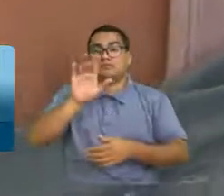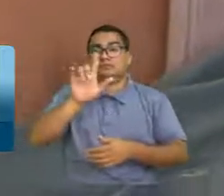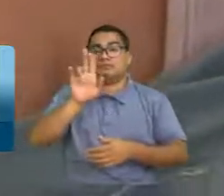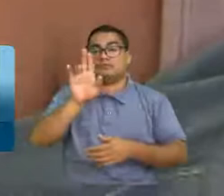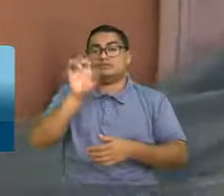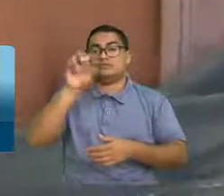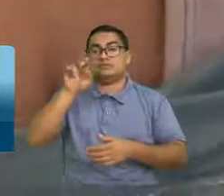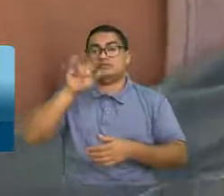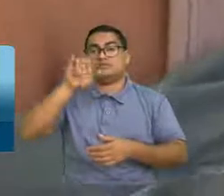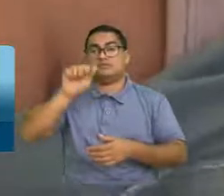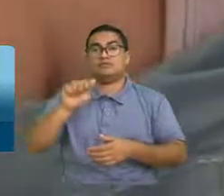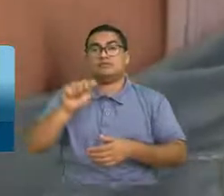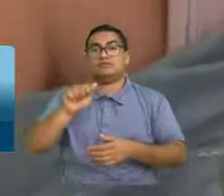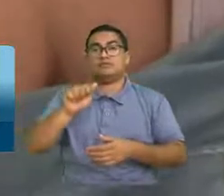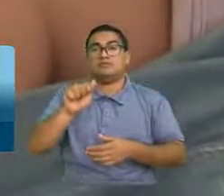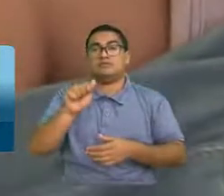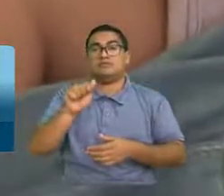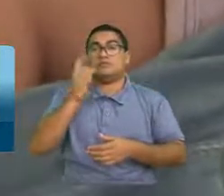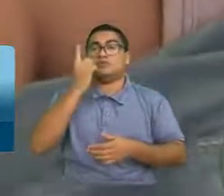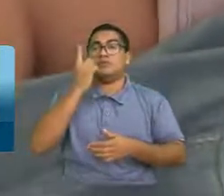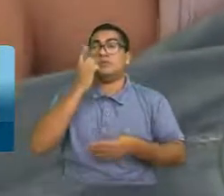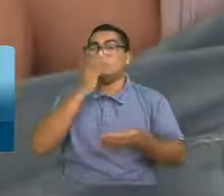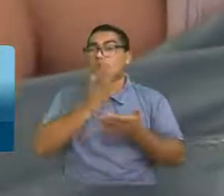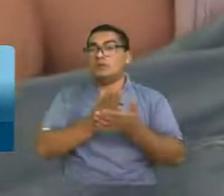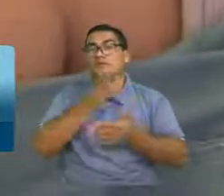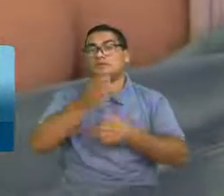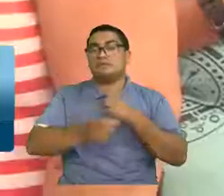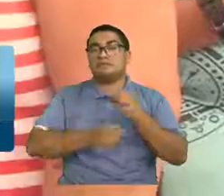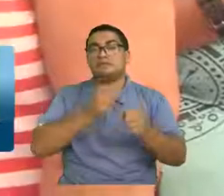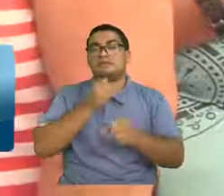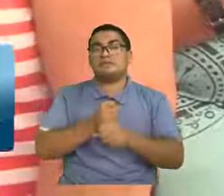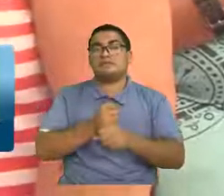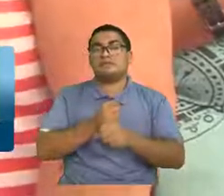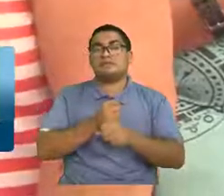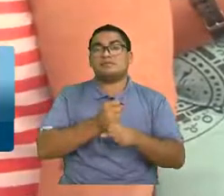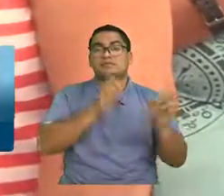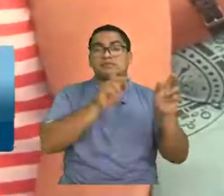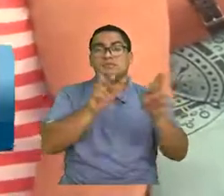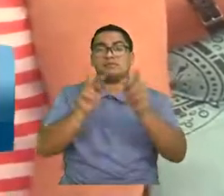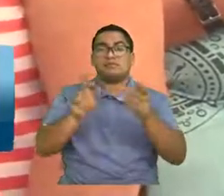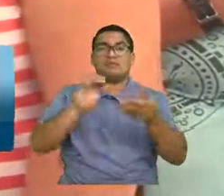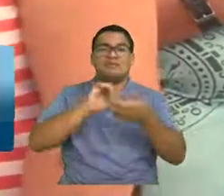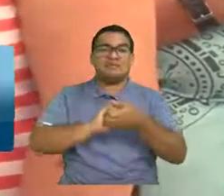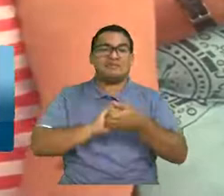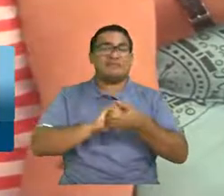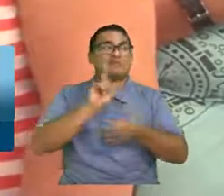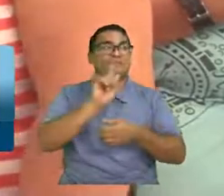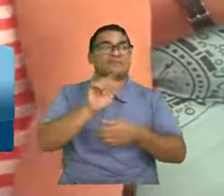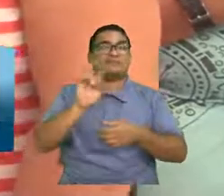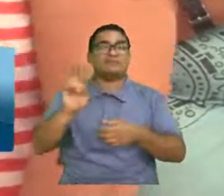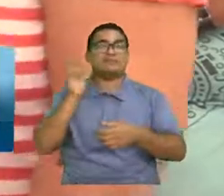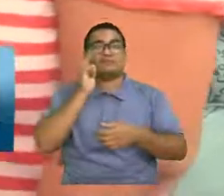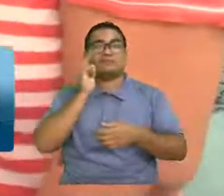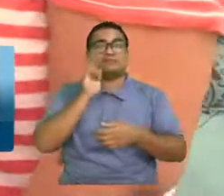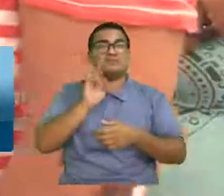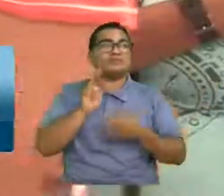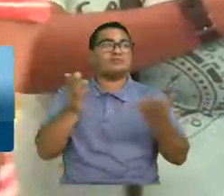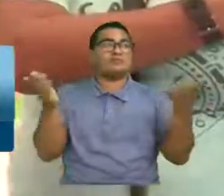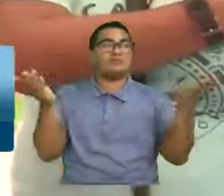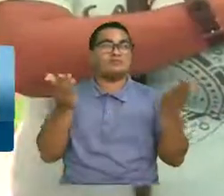influenza, si no me equivoco, es una vez al año. Una vez al año. Es decir, si algún televidente nos está viendo ahorita y sabe